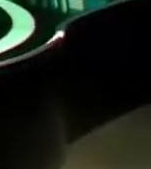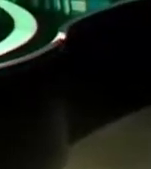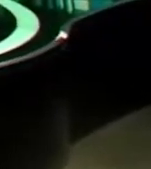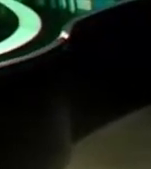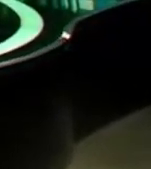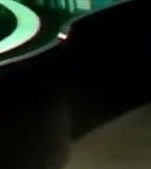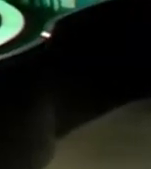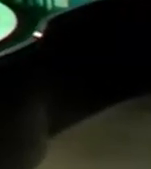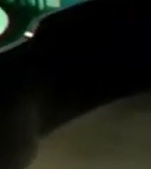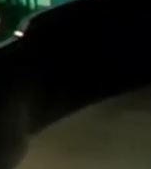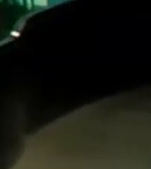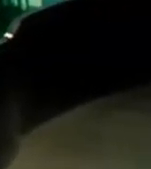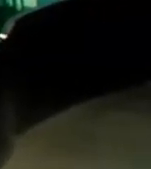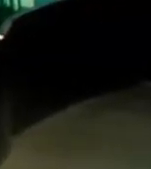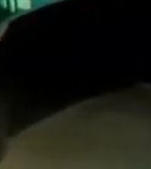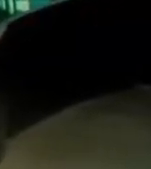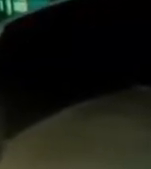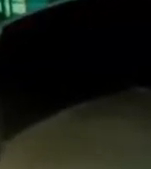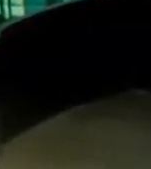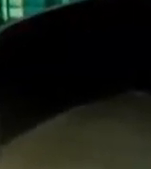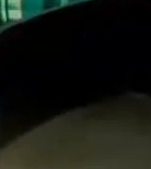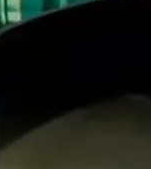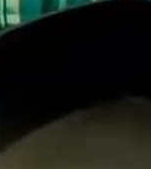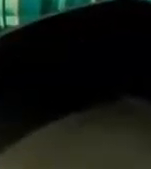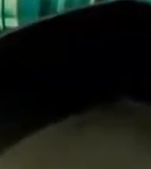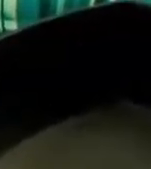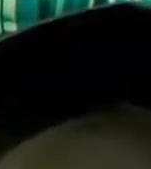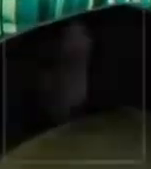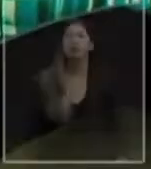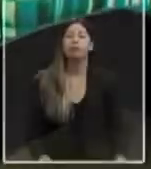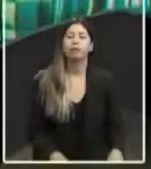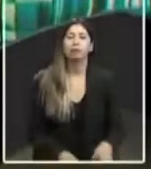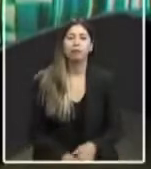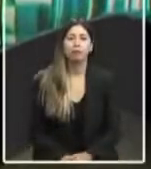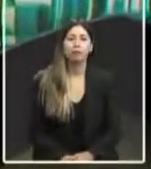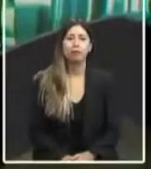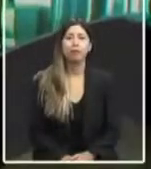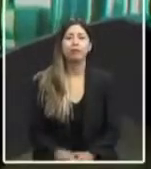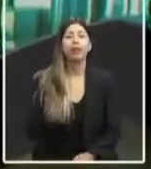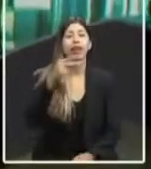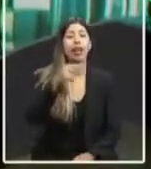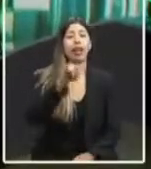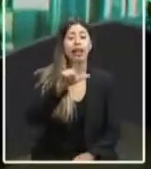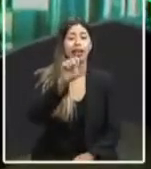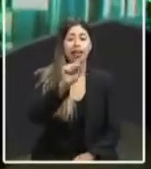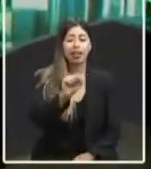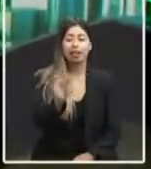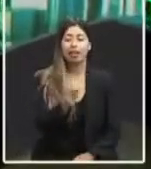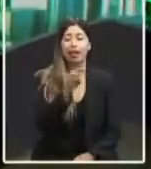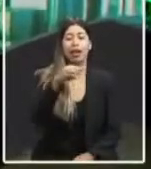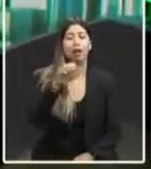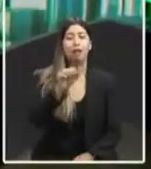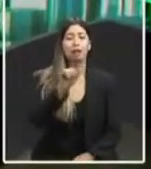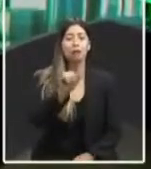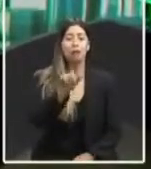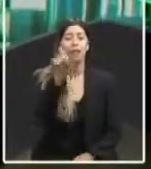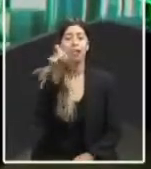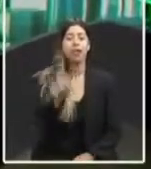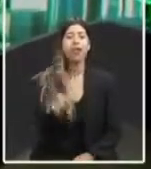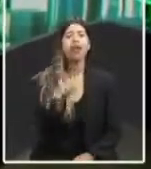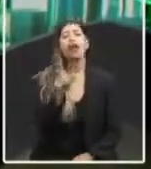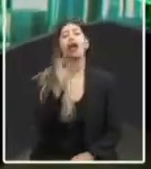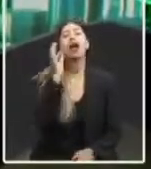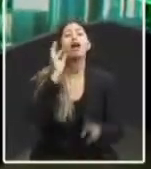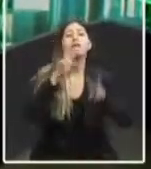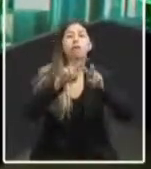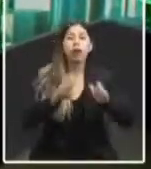junto a Hailan May. La doctora May es la investigadora principal de la Universidad de Tel Aviv, donde estableció el Laboratorio